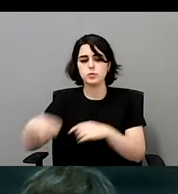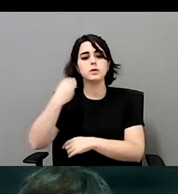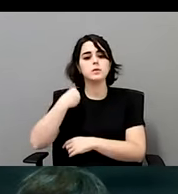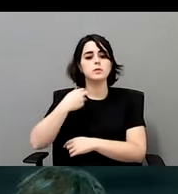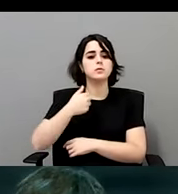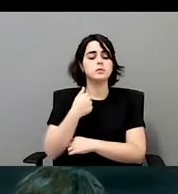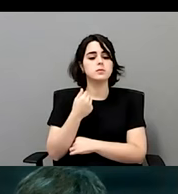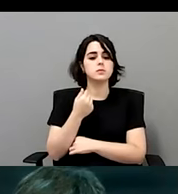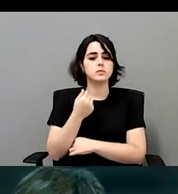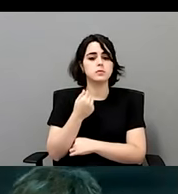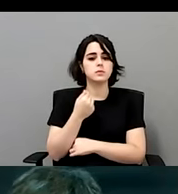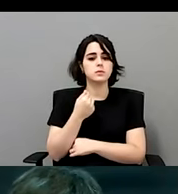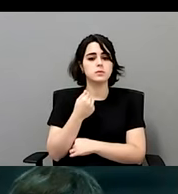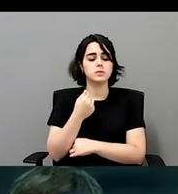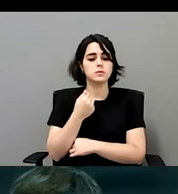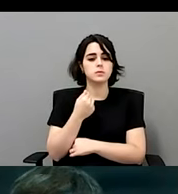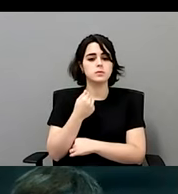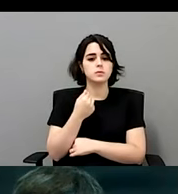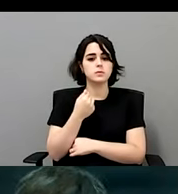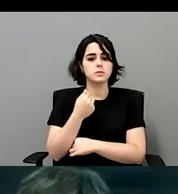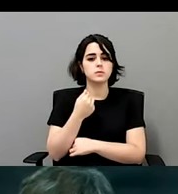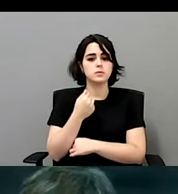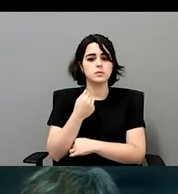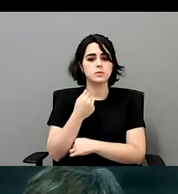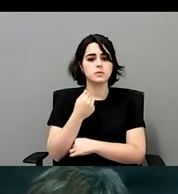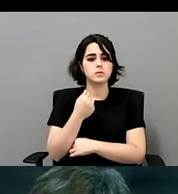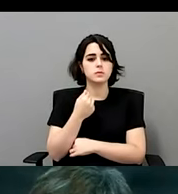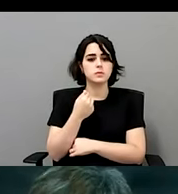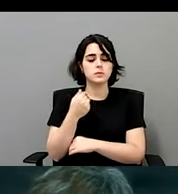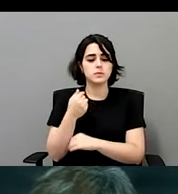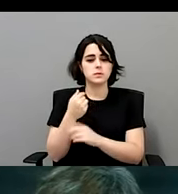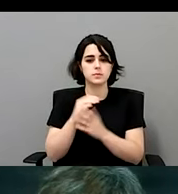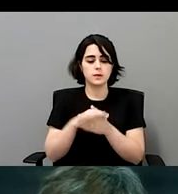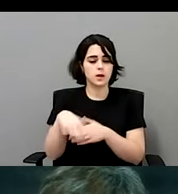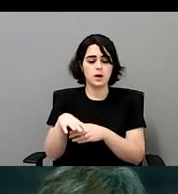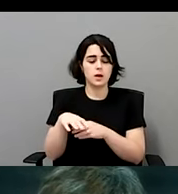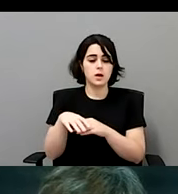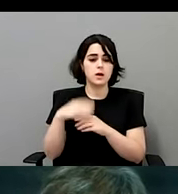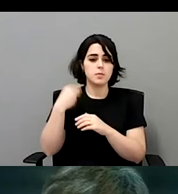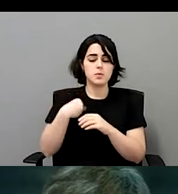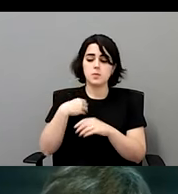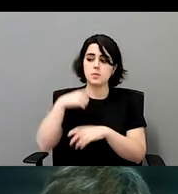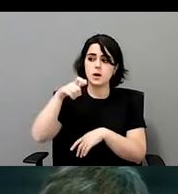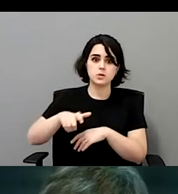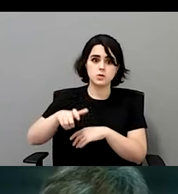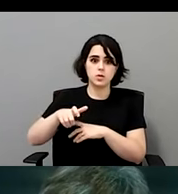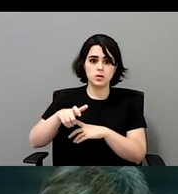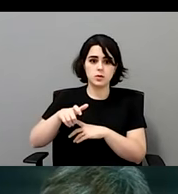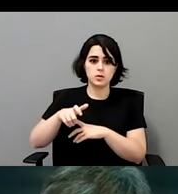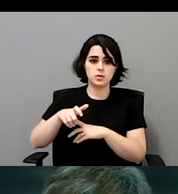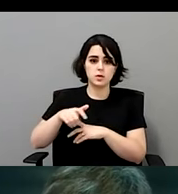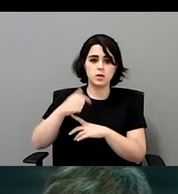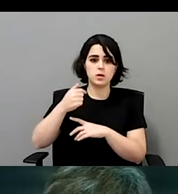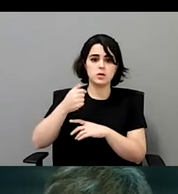destino la prestación a la persona que me presta el